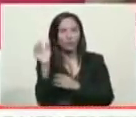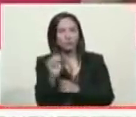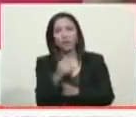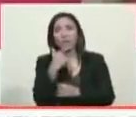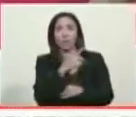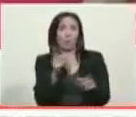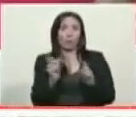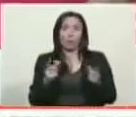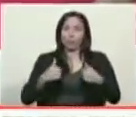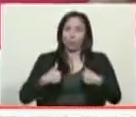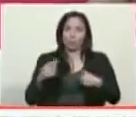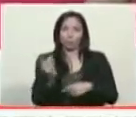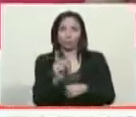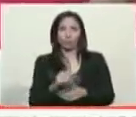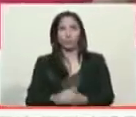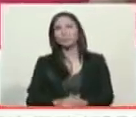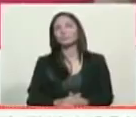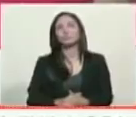¿Qué?